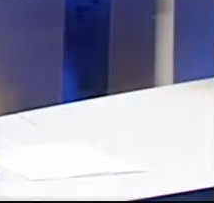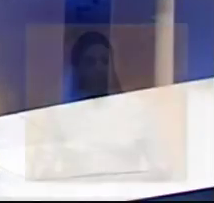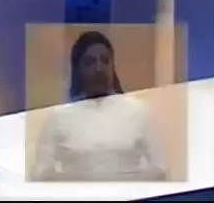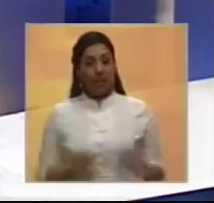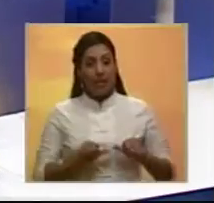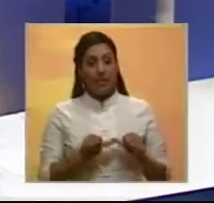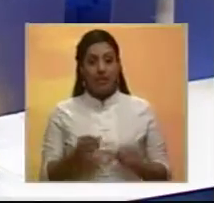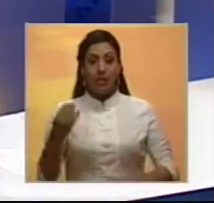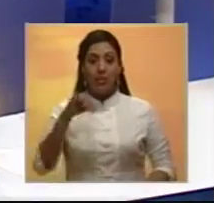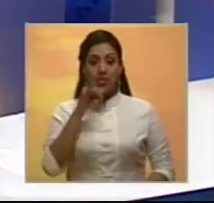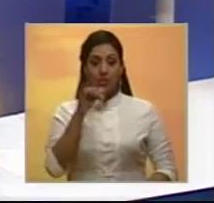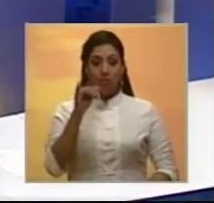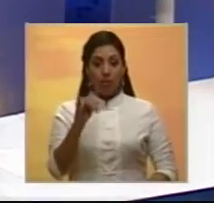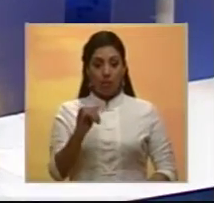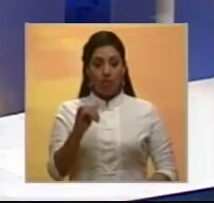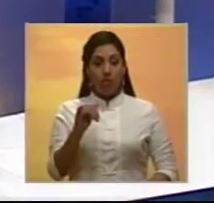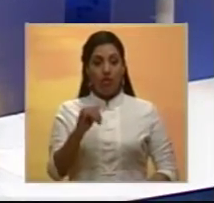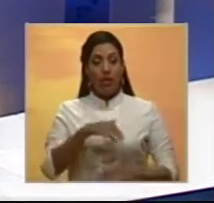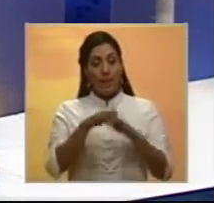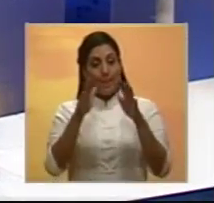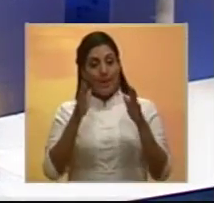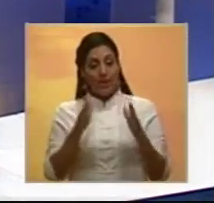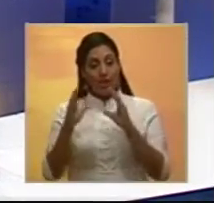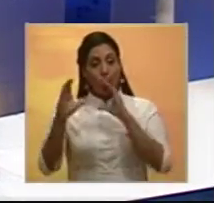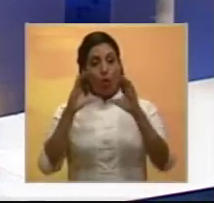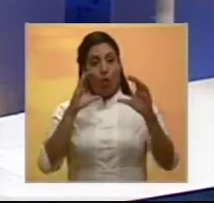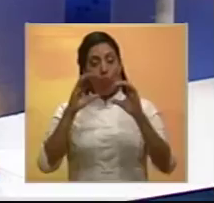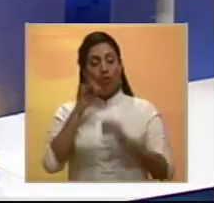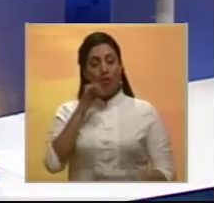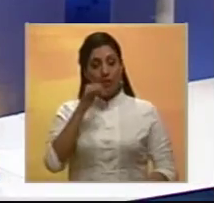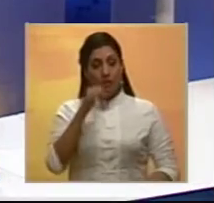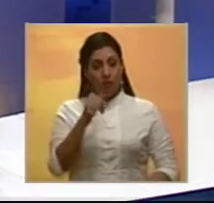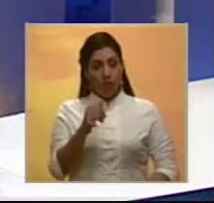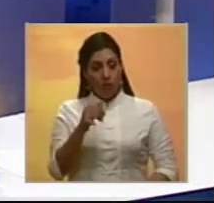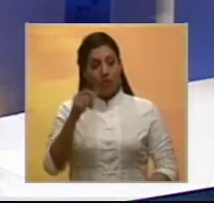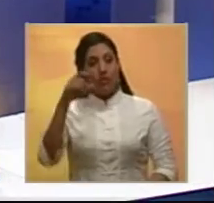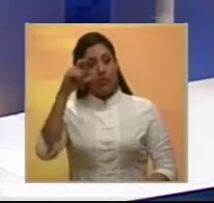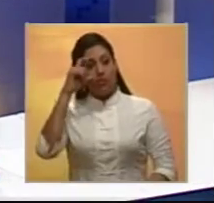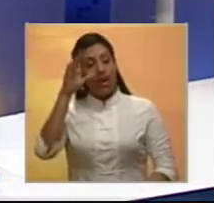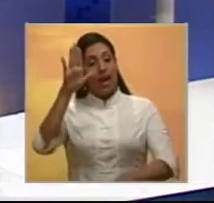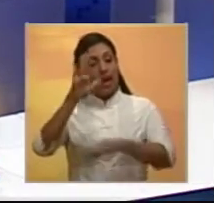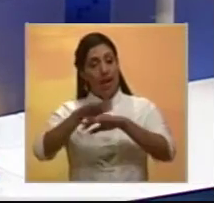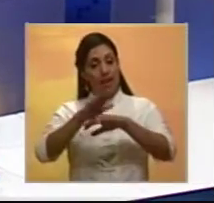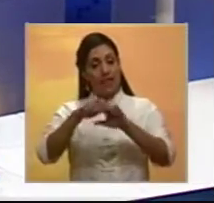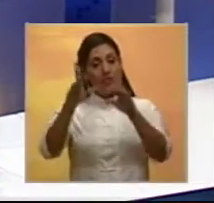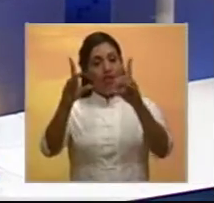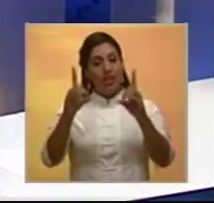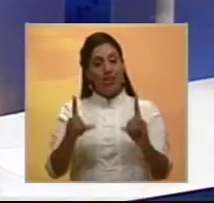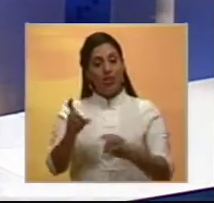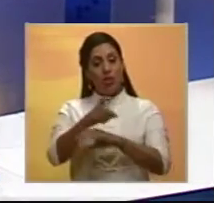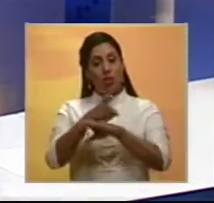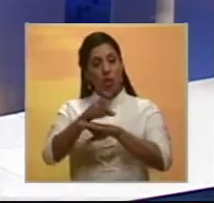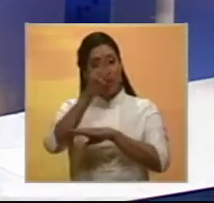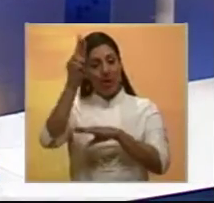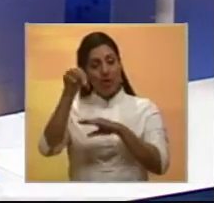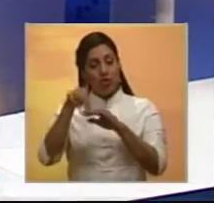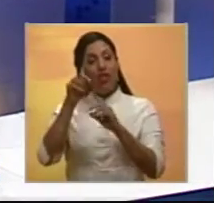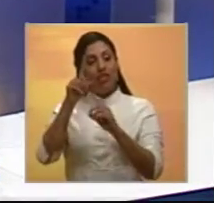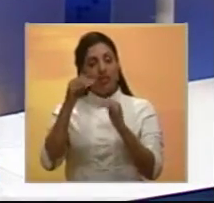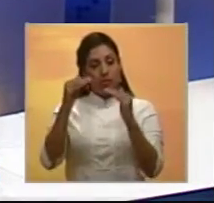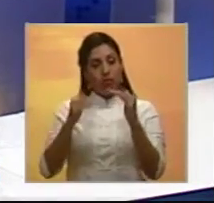Amigos, continuamos con las informaciones. El ministro de Comunicación e Información, Ernesto Villegas, anunció la decisión del Gobierno Nacional de